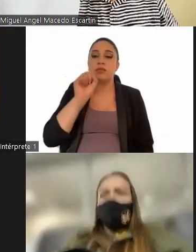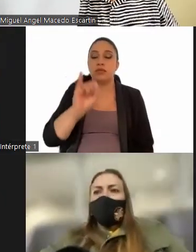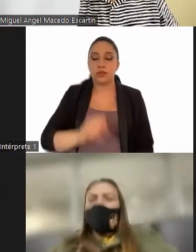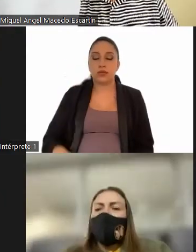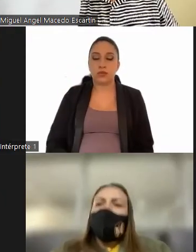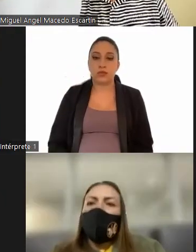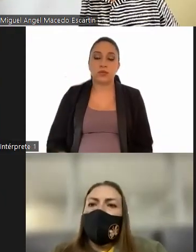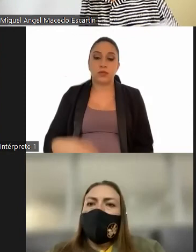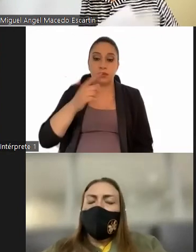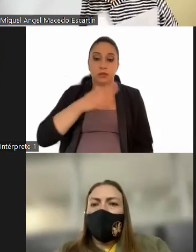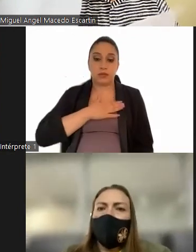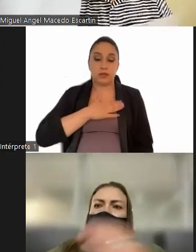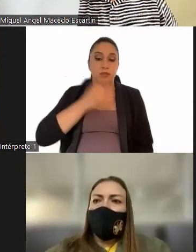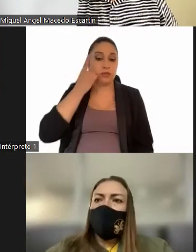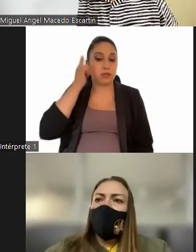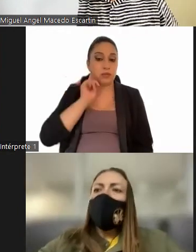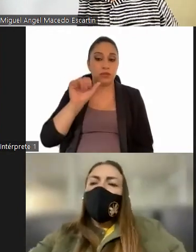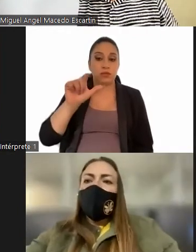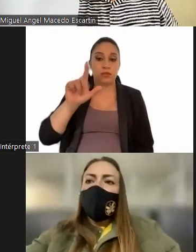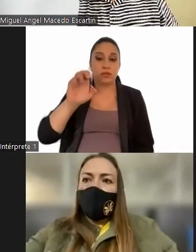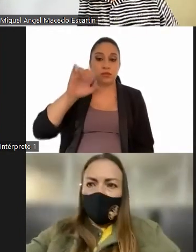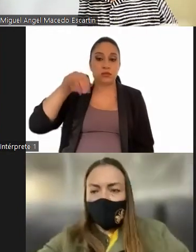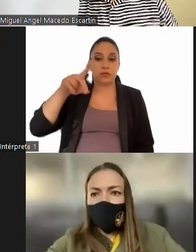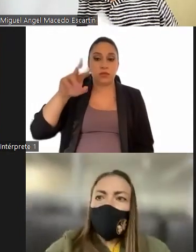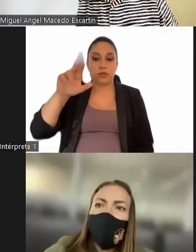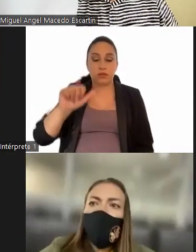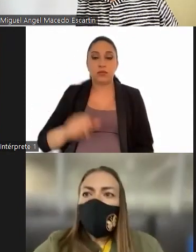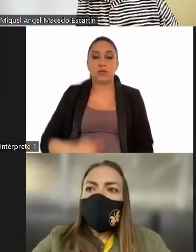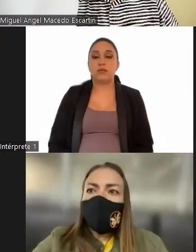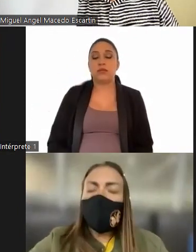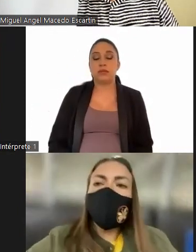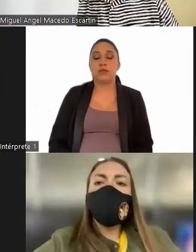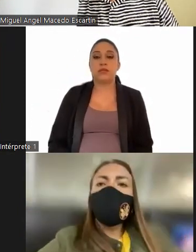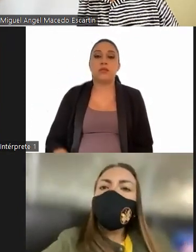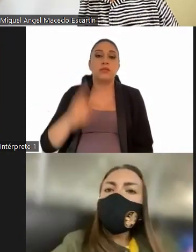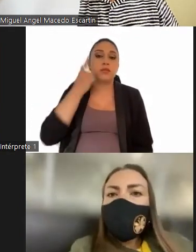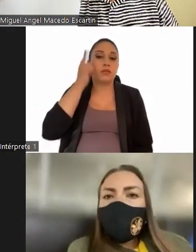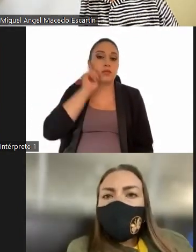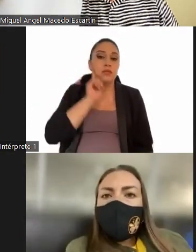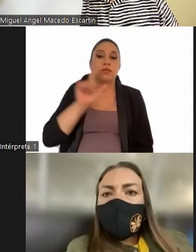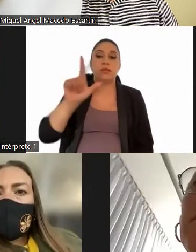de la voz, Méndez Vicuña, a favor. Diputada Ana Francis López Baigén Patiño.